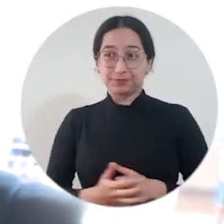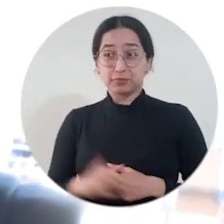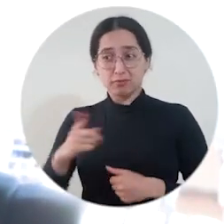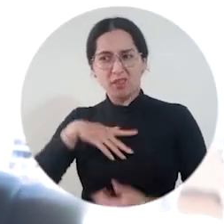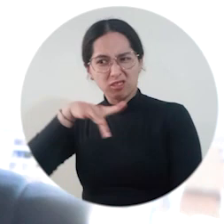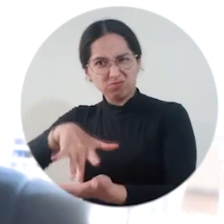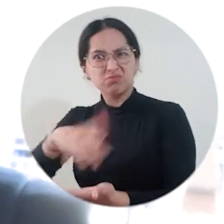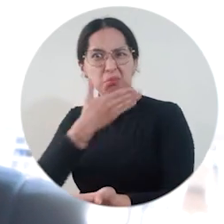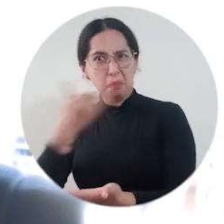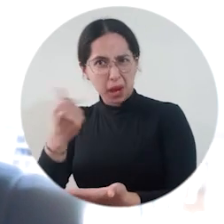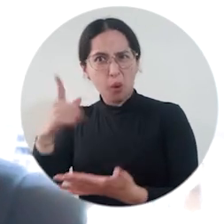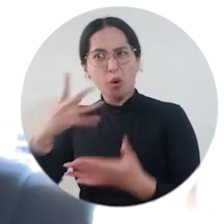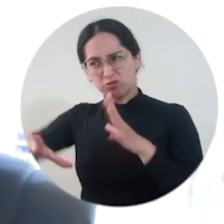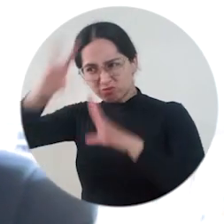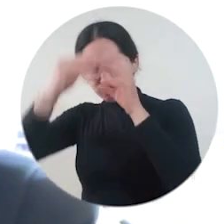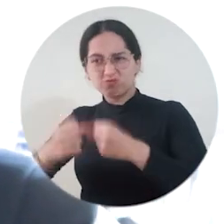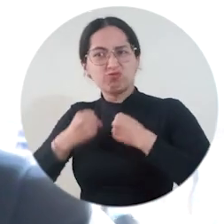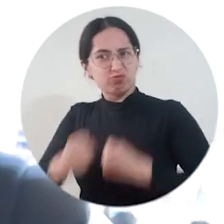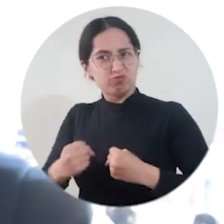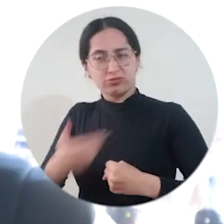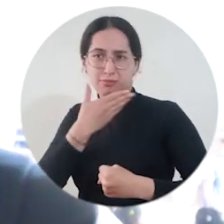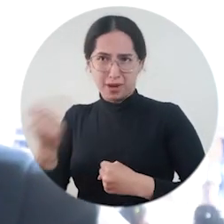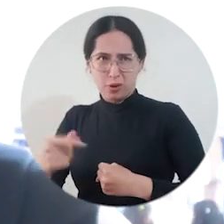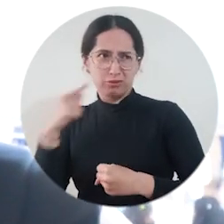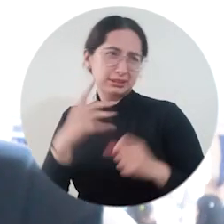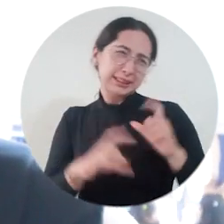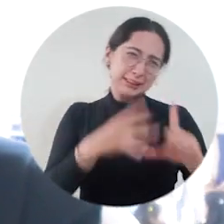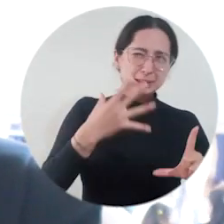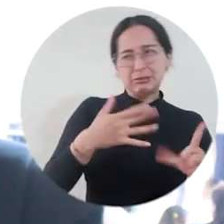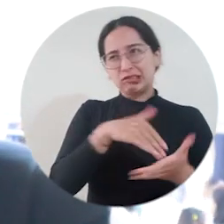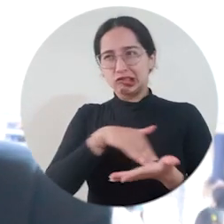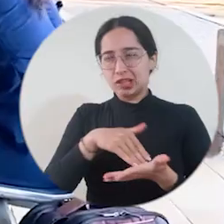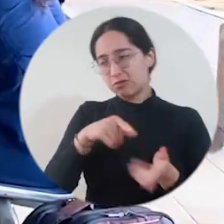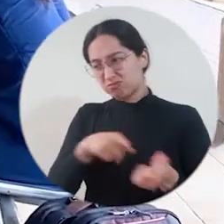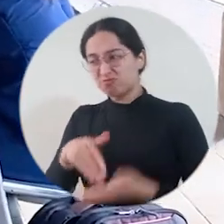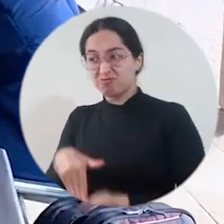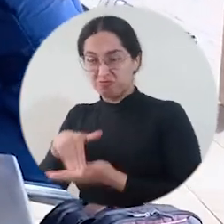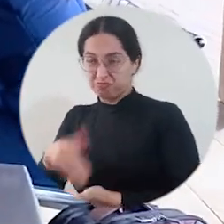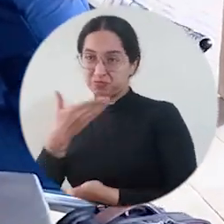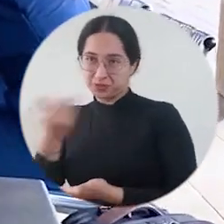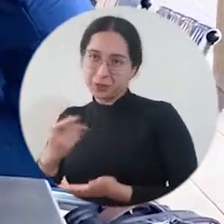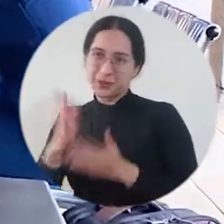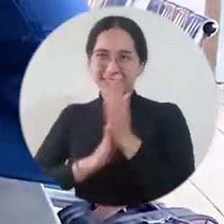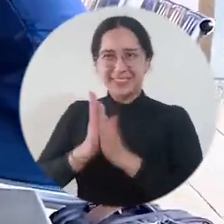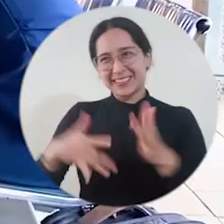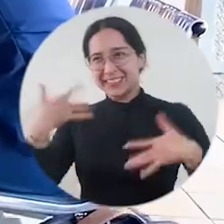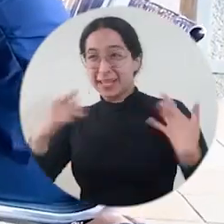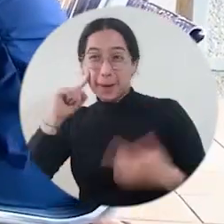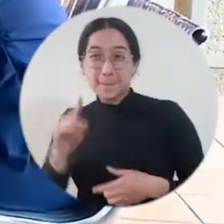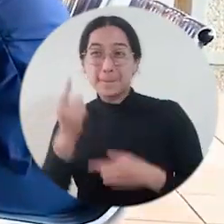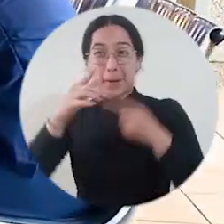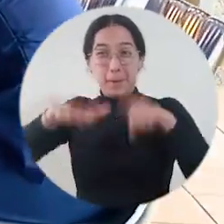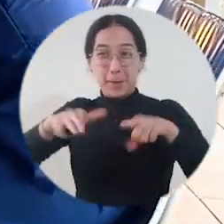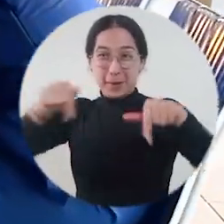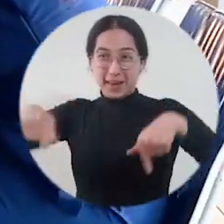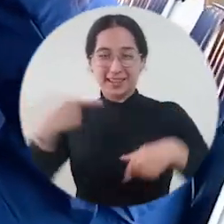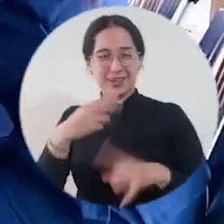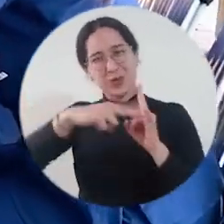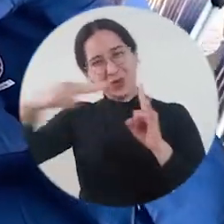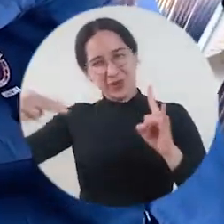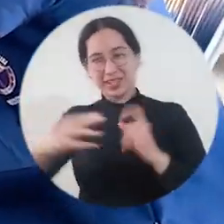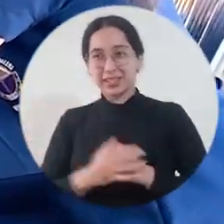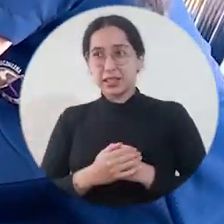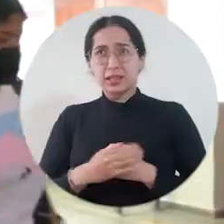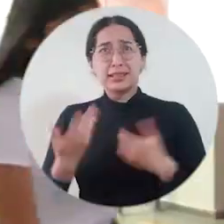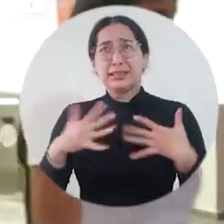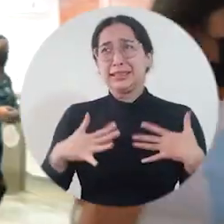la presencialidad se afianzan mejor los conocimientos que en la virtualidad y pues alegre y contento de iniciar mi primer semestre aquí en la